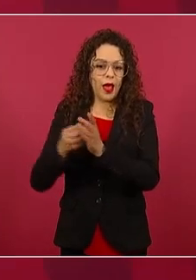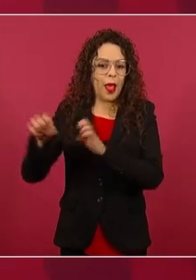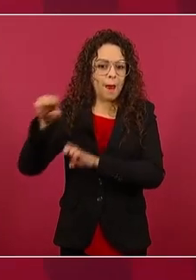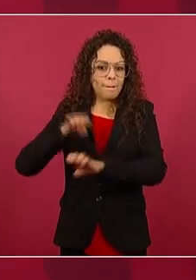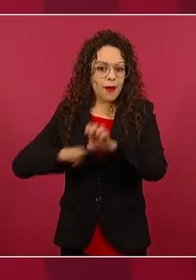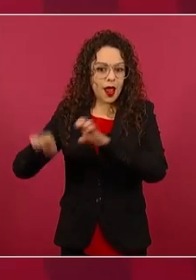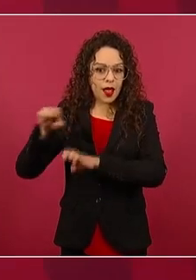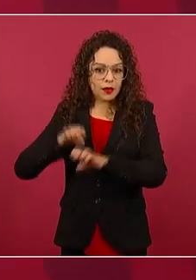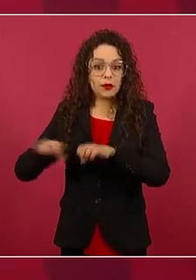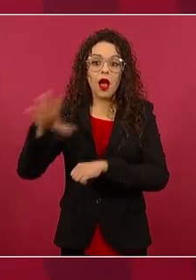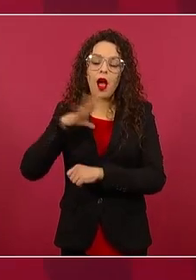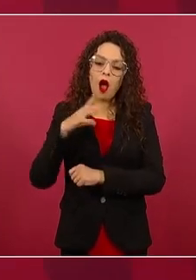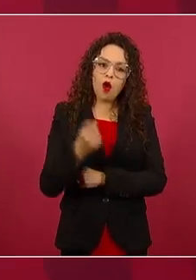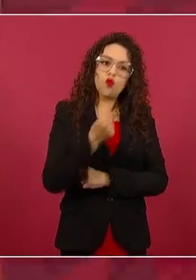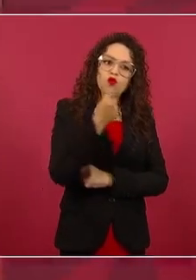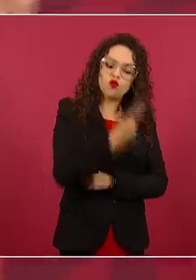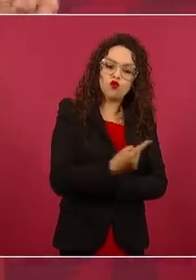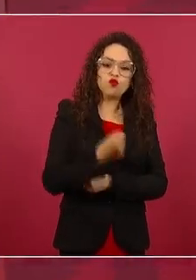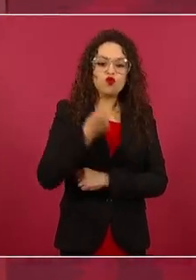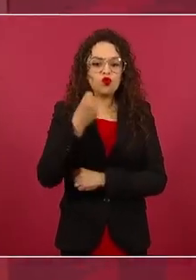tienen a uno, a dos, a tres,